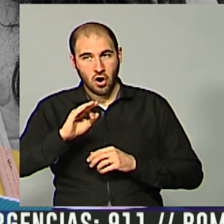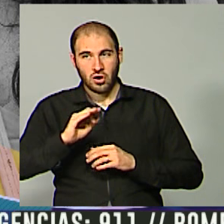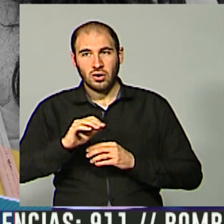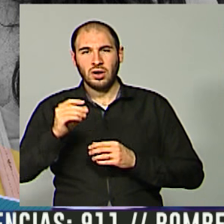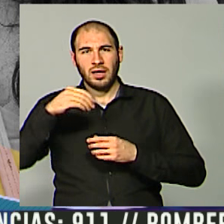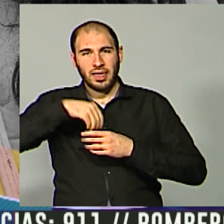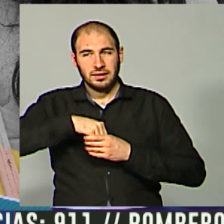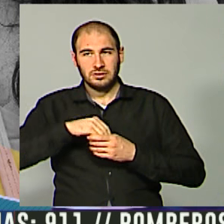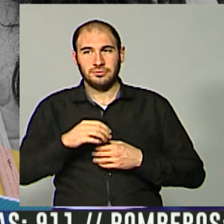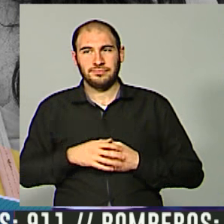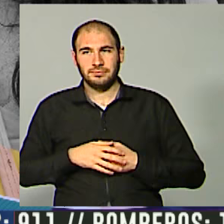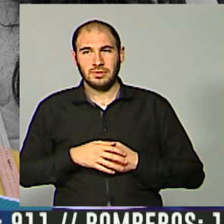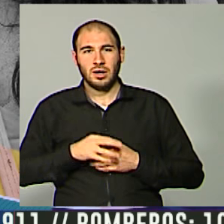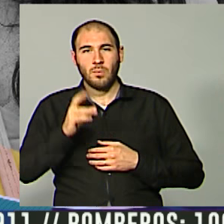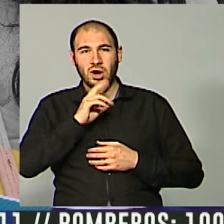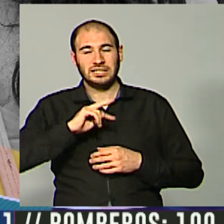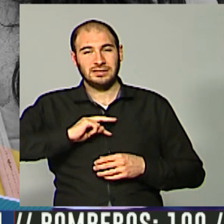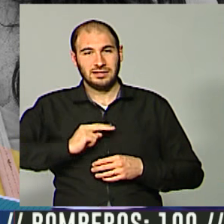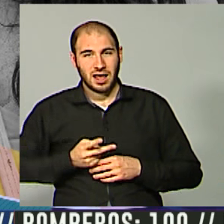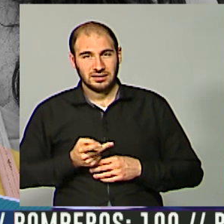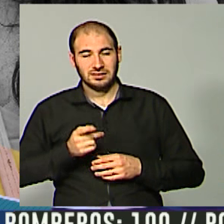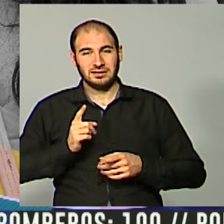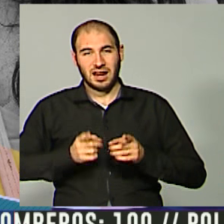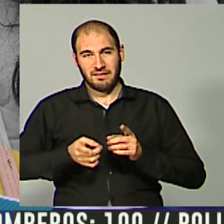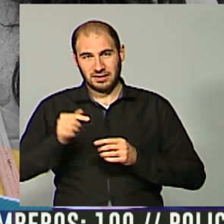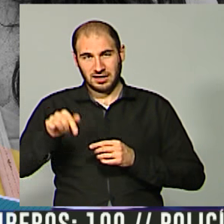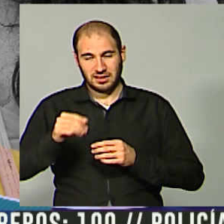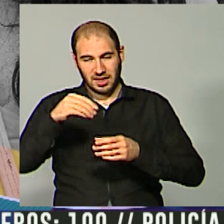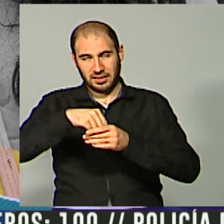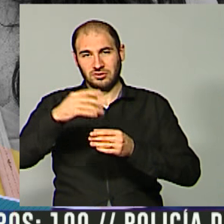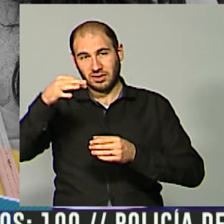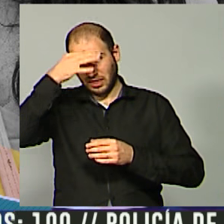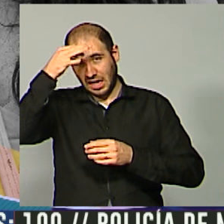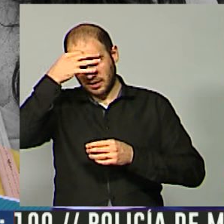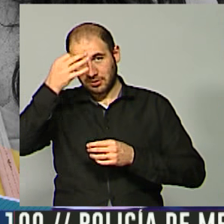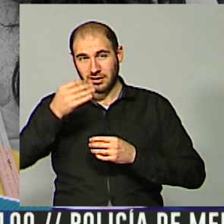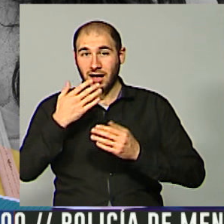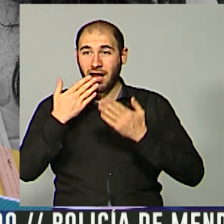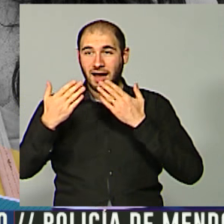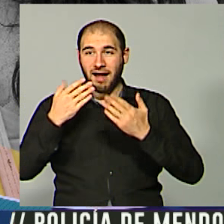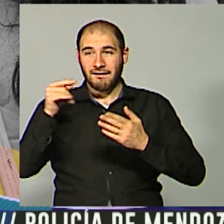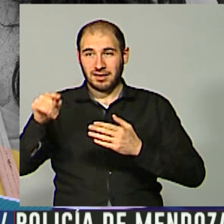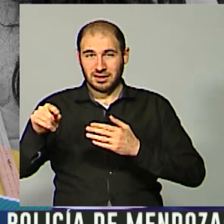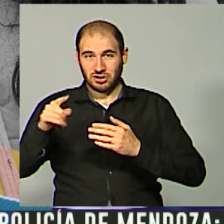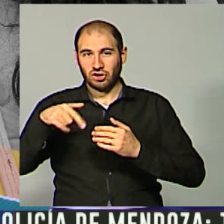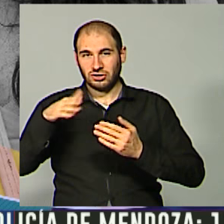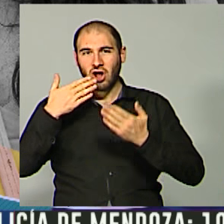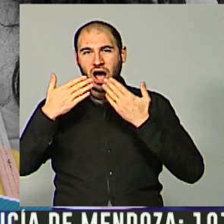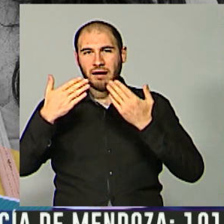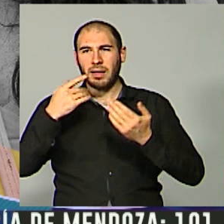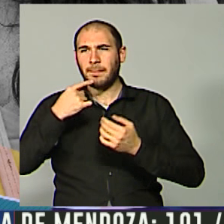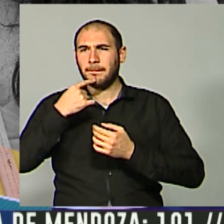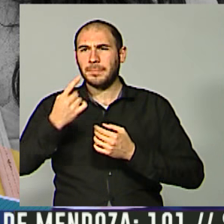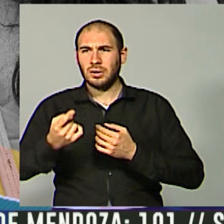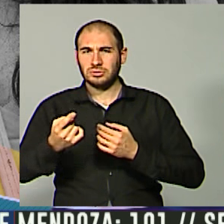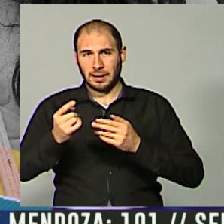encarna a una chica trans, a una chica travesti en esa obra. Y vamos a hablar con él, hablamos con él y preguntamos